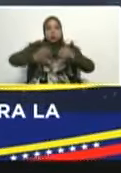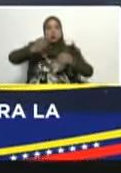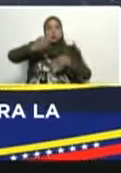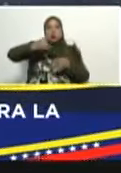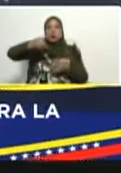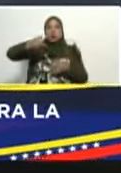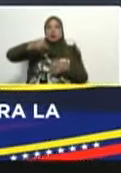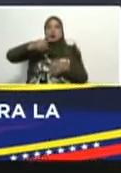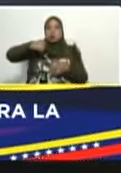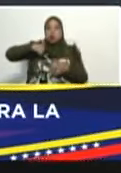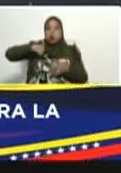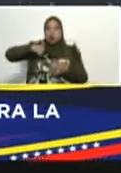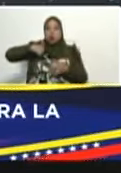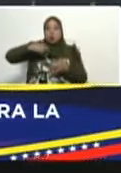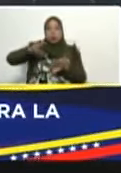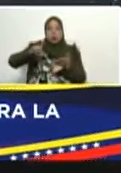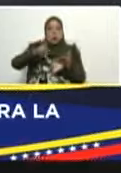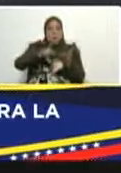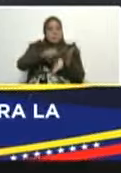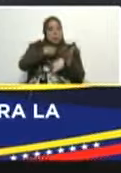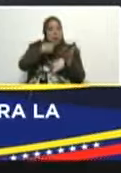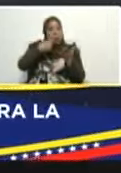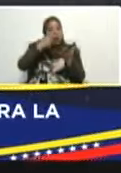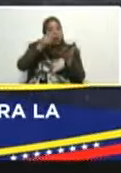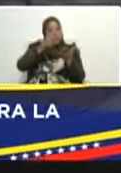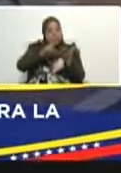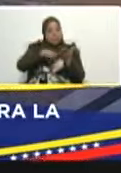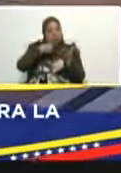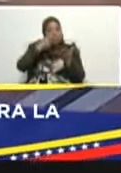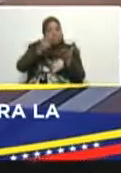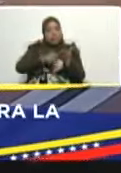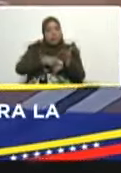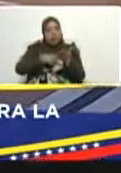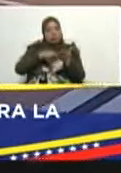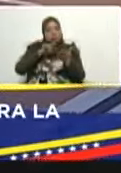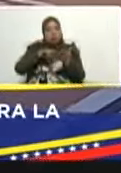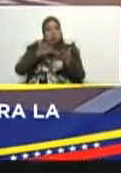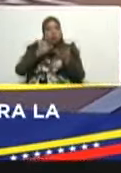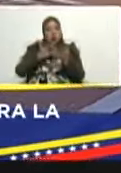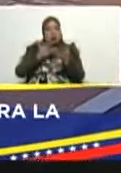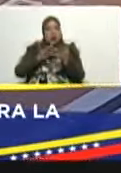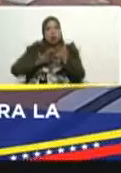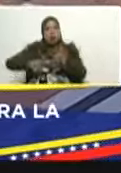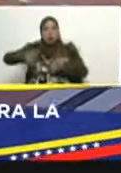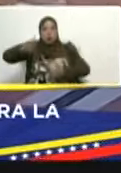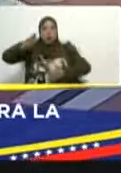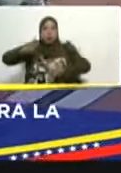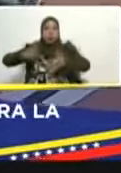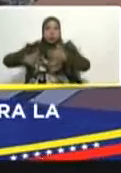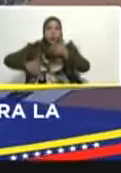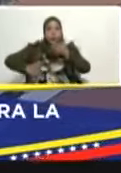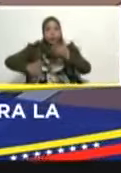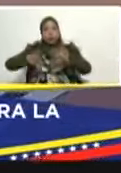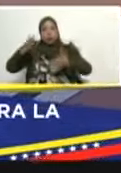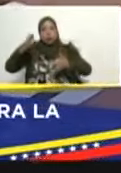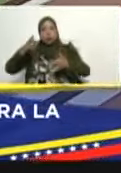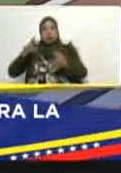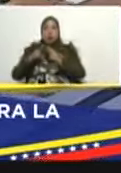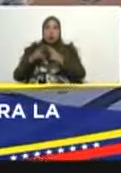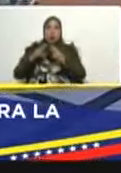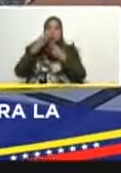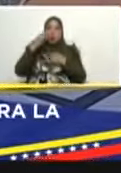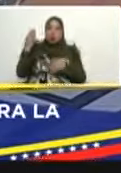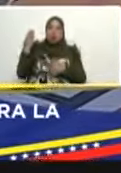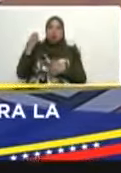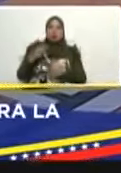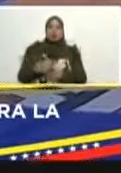Estoy utilizando una tablet para mover este robot y para conducirlo.